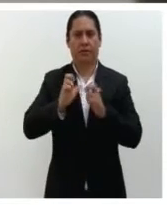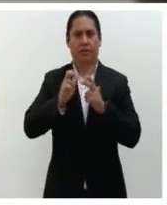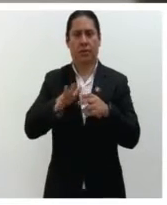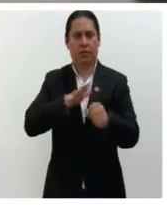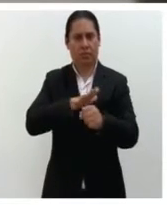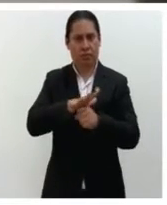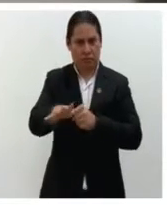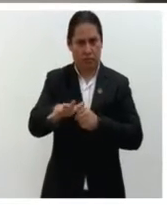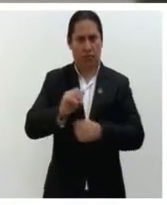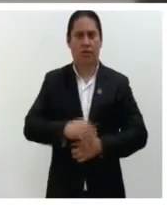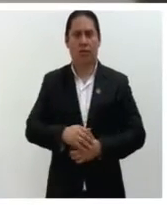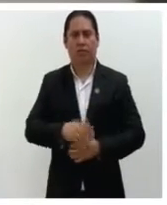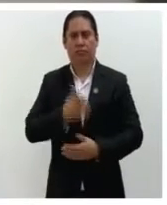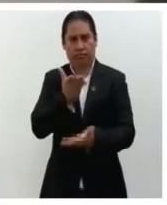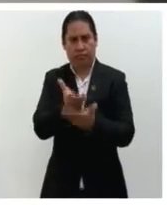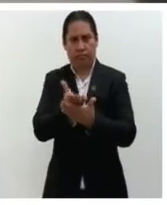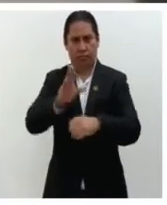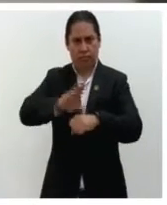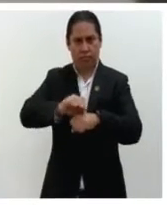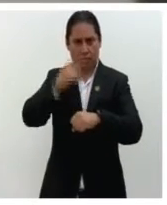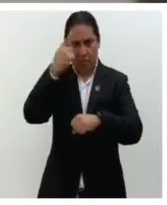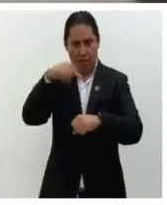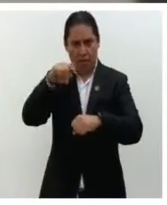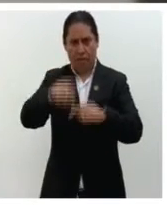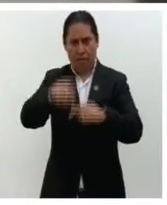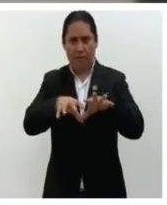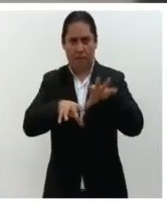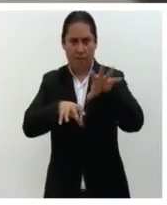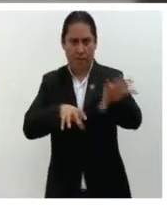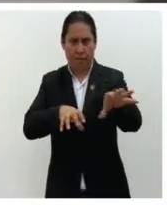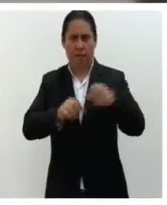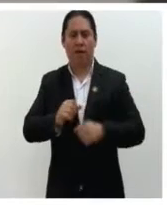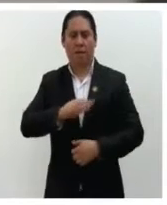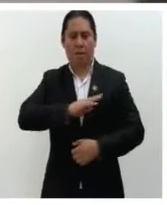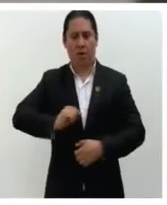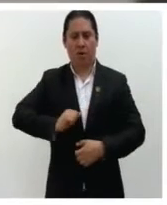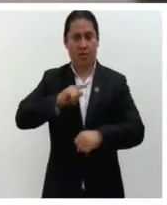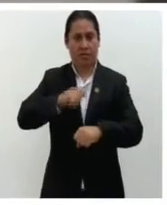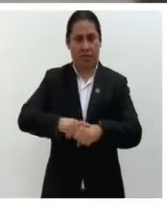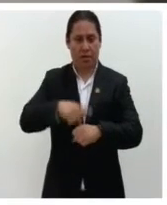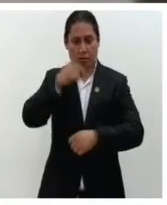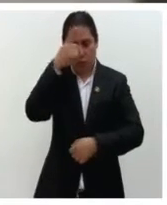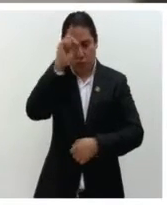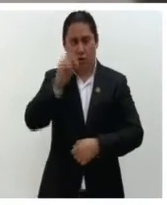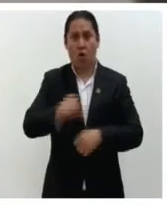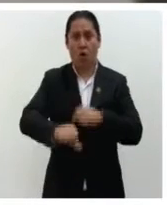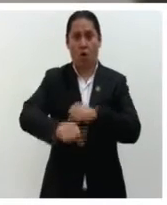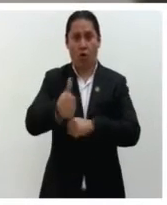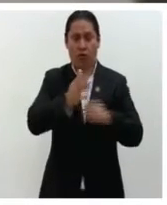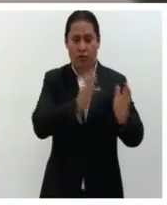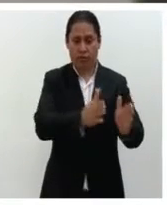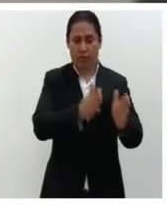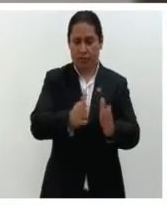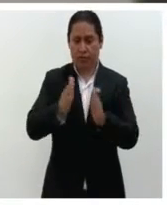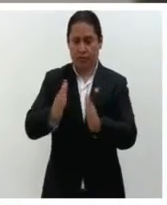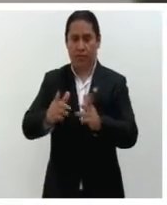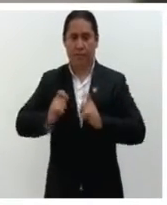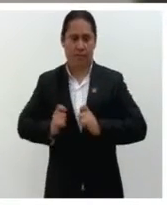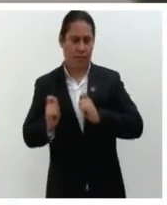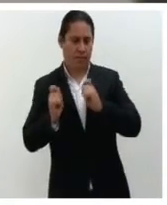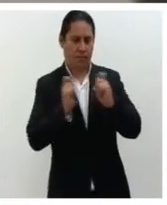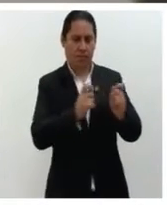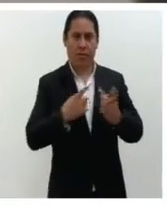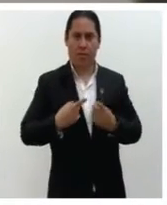por medio del cual solicita autorización para desincorporar del patrimonio municipal 11 lotes de terreno para enajenarlos